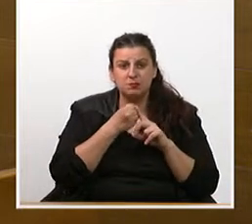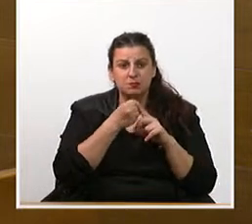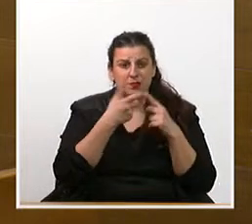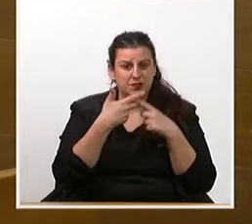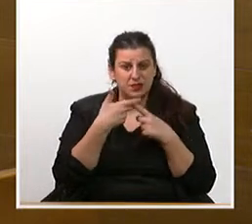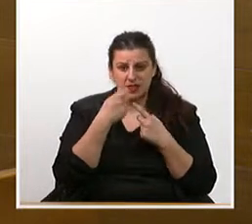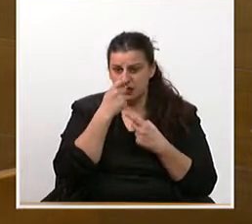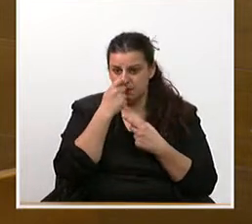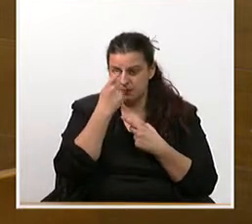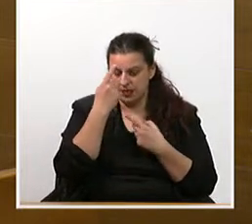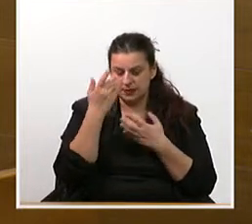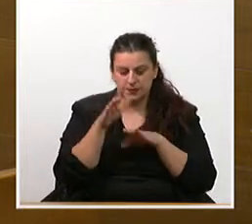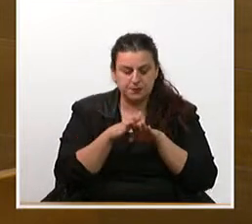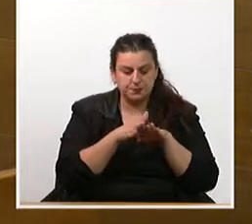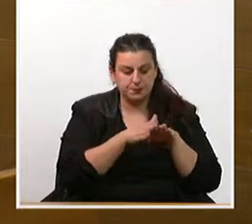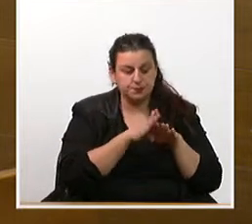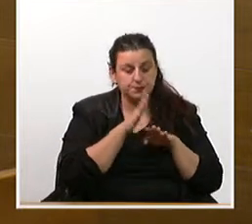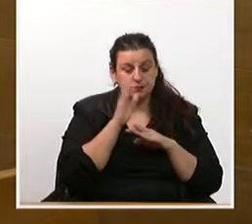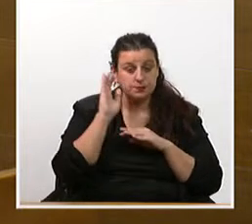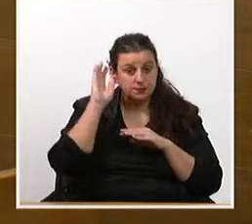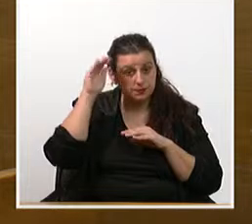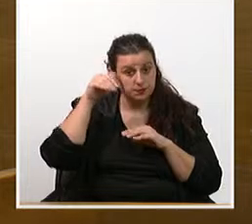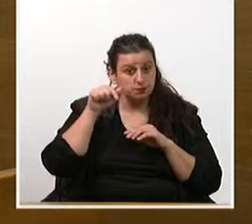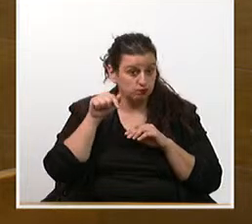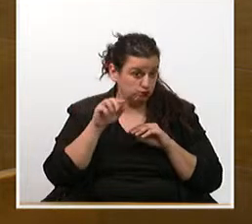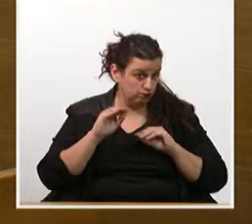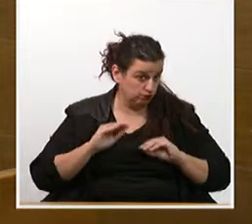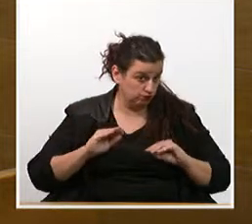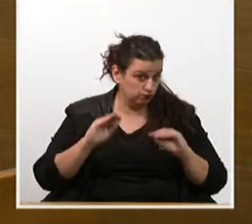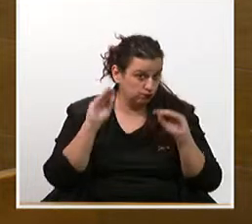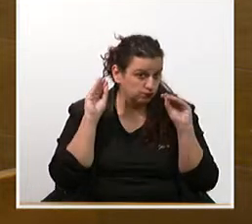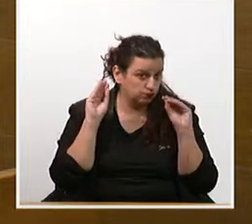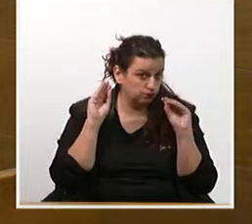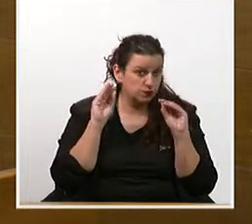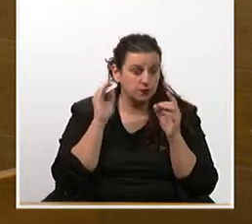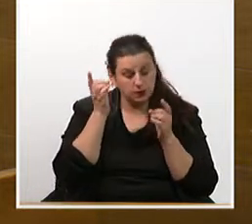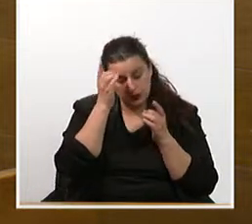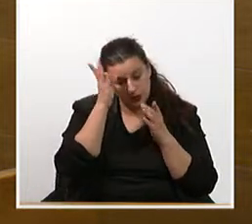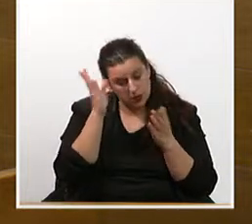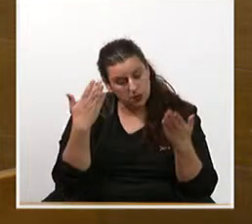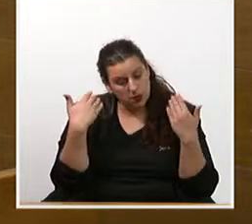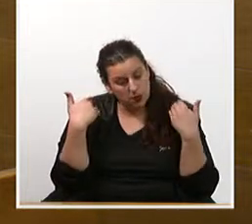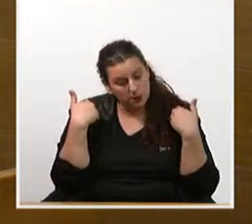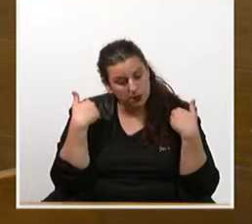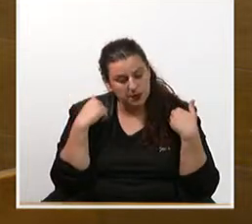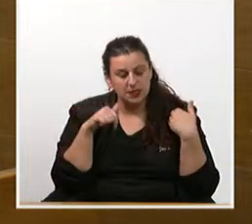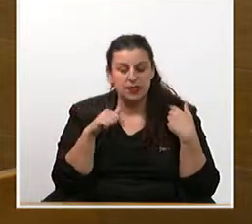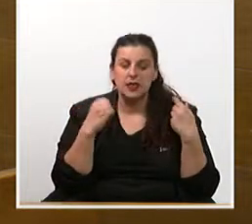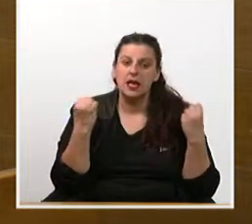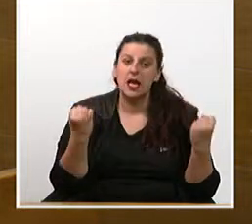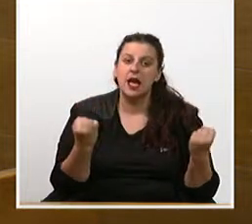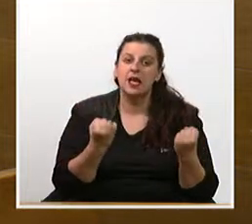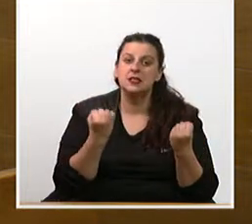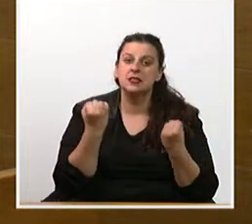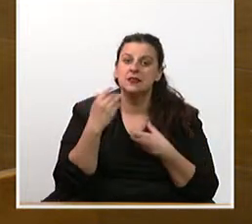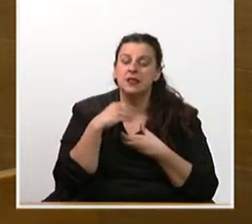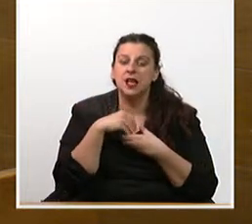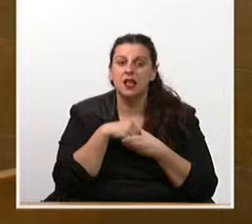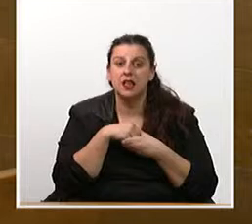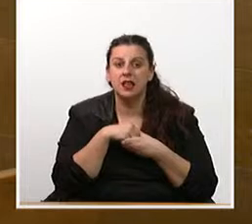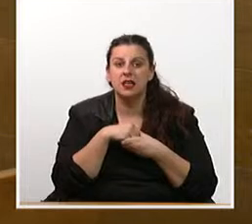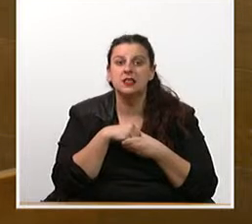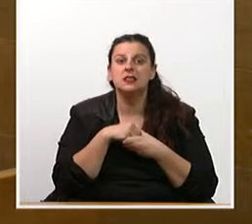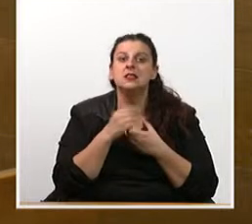ahora la consellería que usted dirige por fin concentra las competencias de buena parte de actividades y ramas de actividad